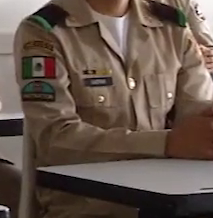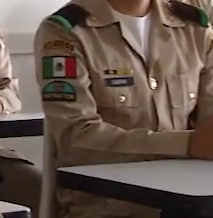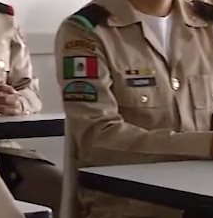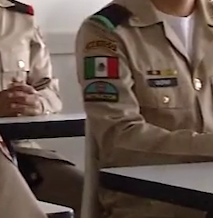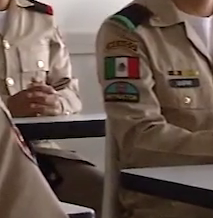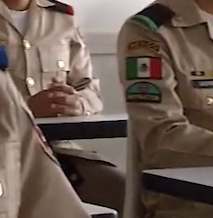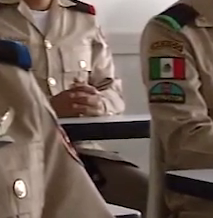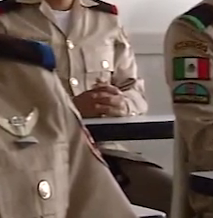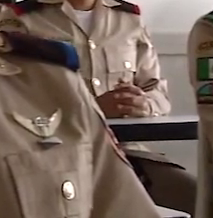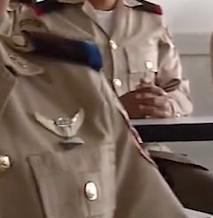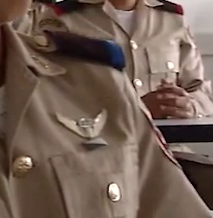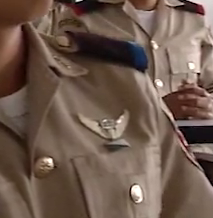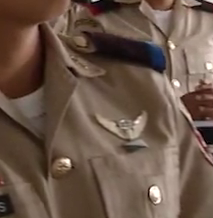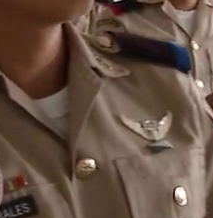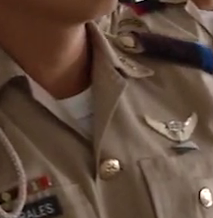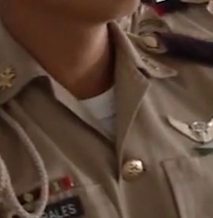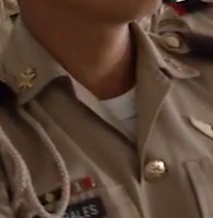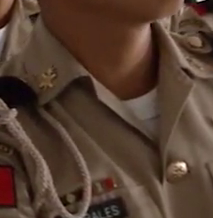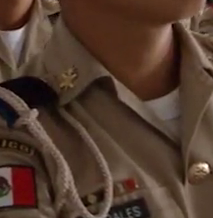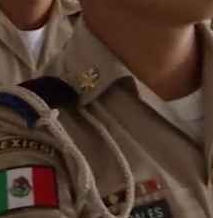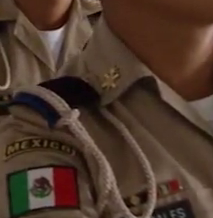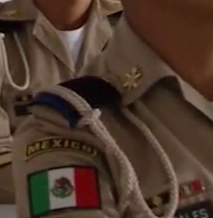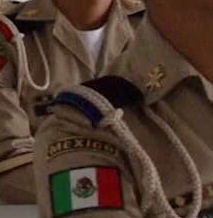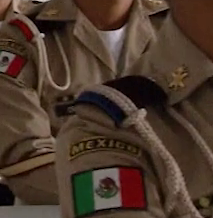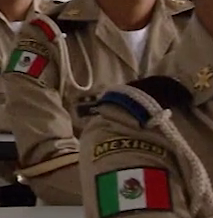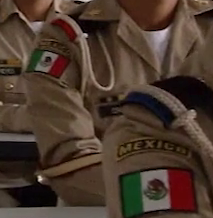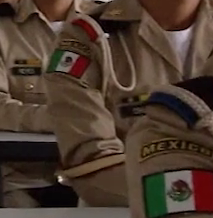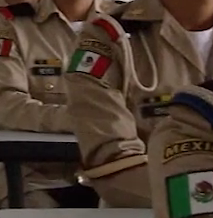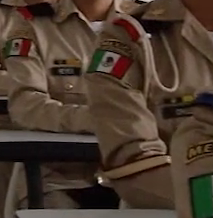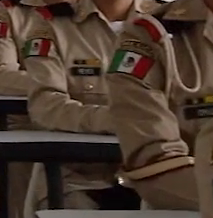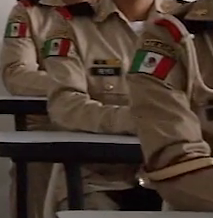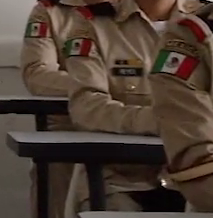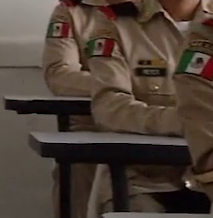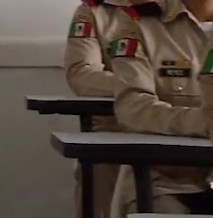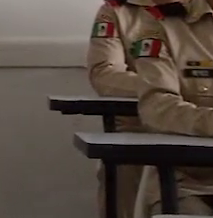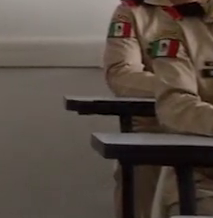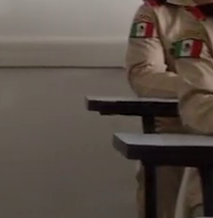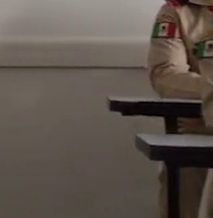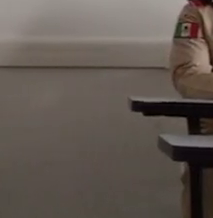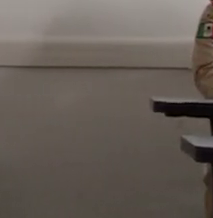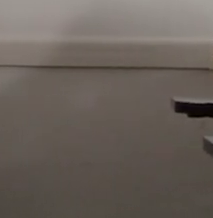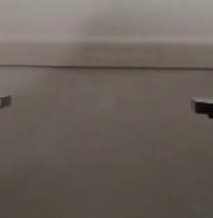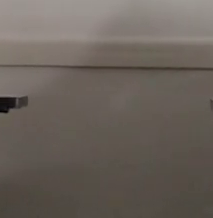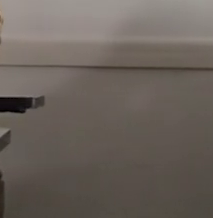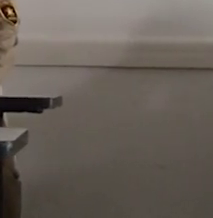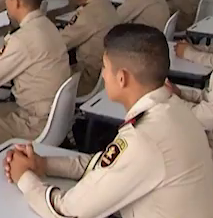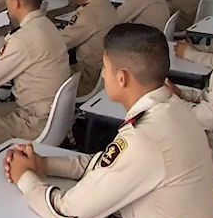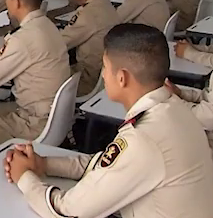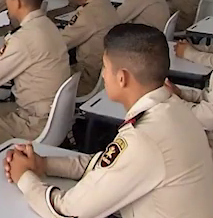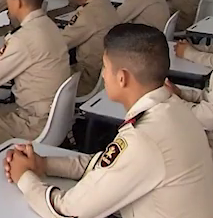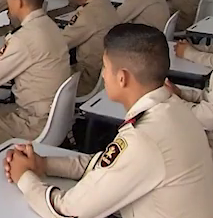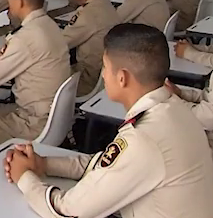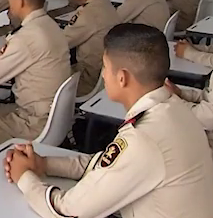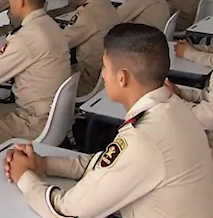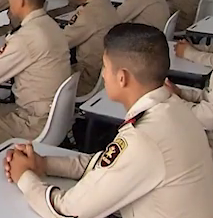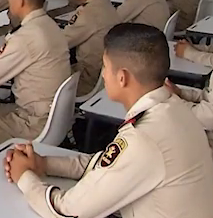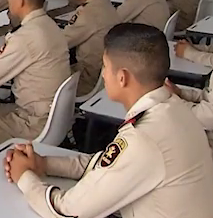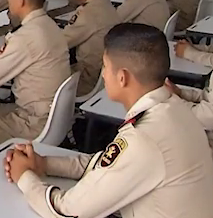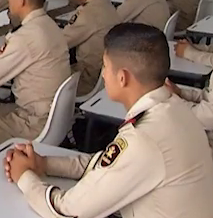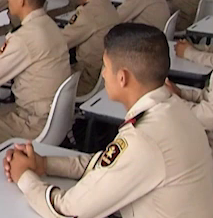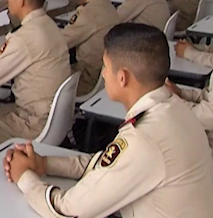del arte militar. 4 factores tácticos: misión, terreno, enemigo y medios.